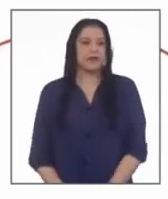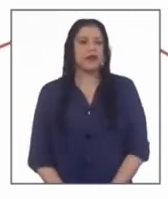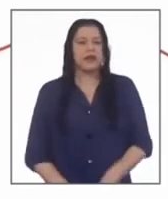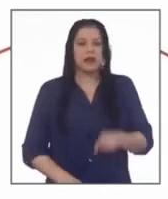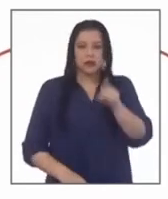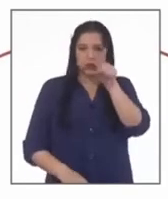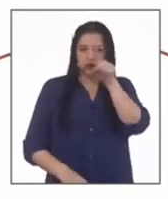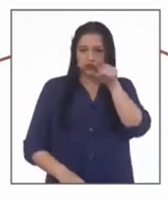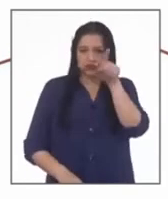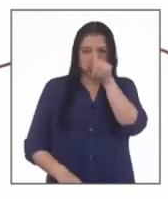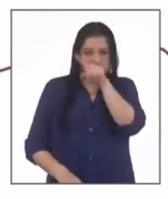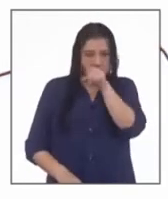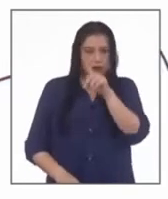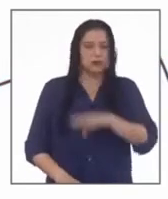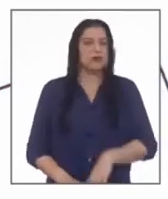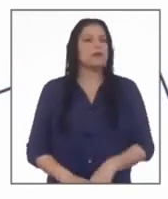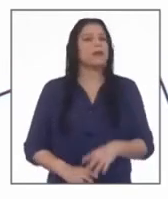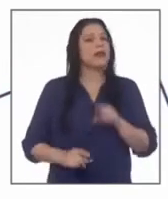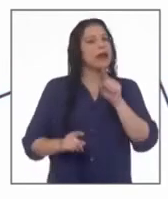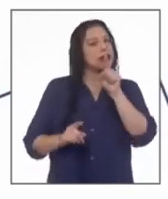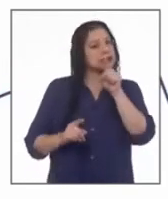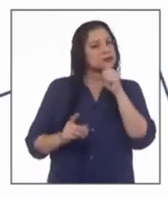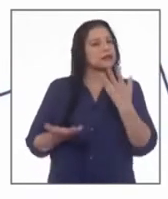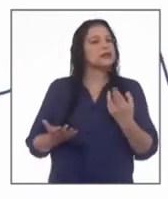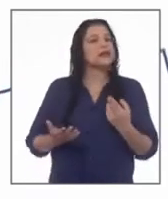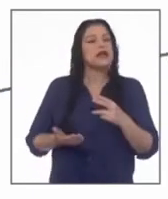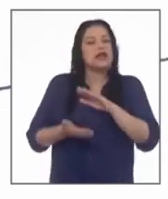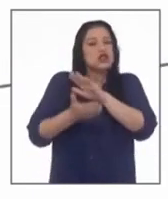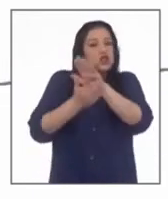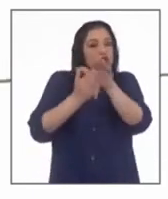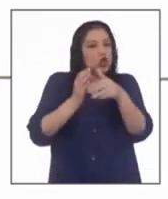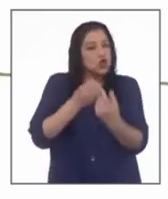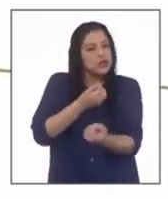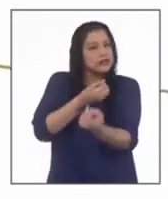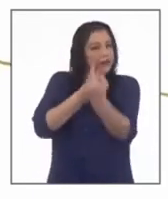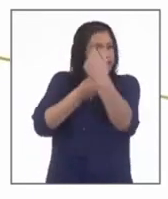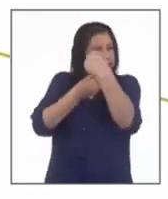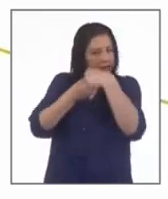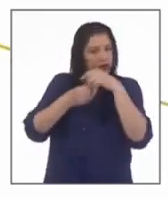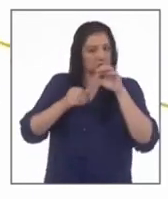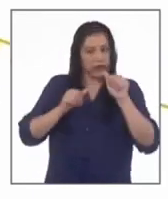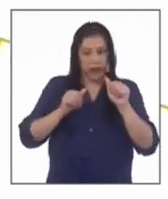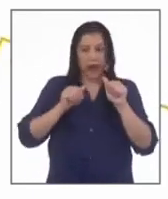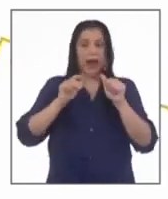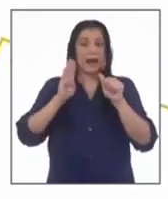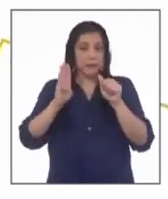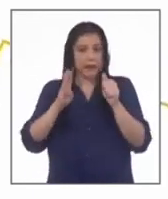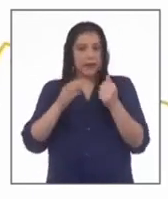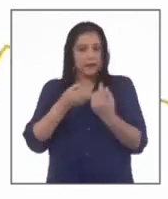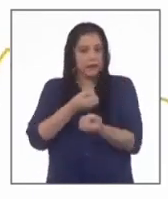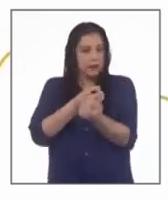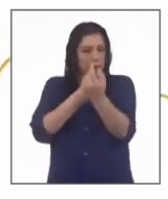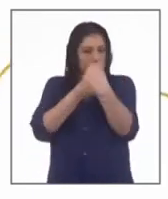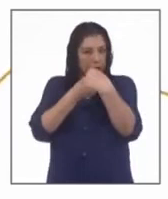con círculos. Así, todos los que están dentro del intervalo serán